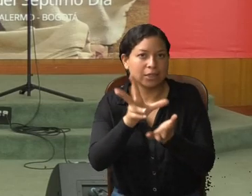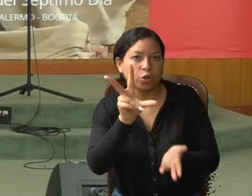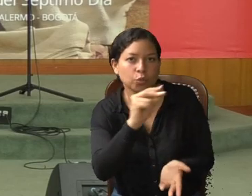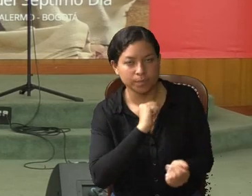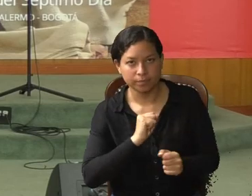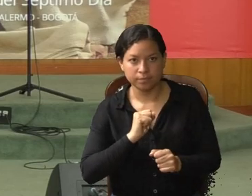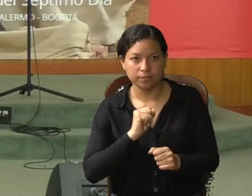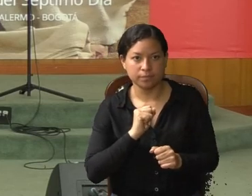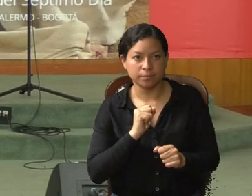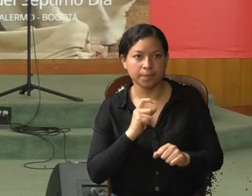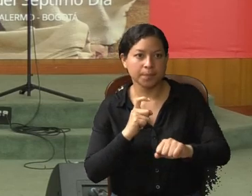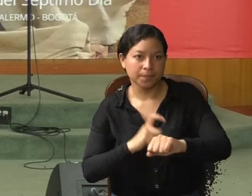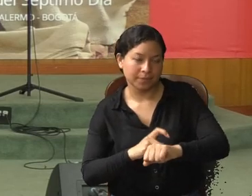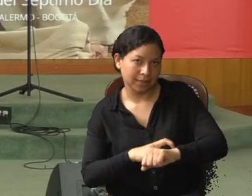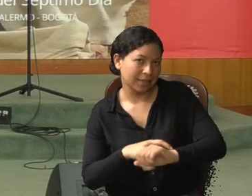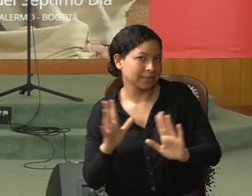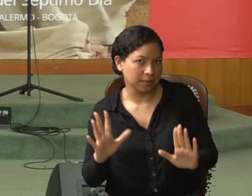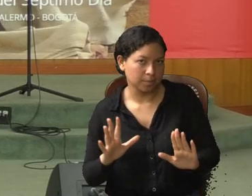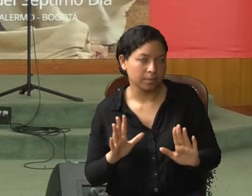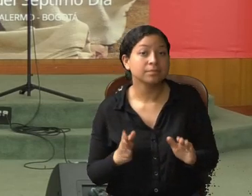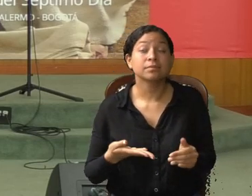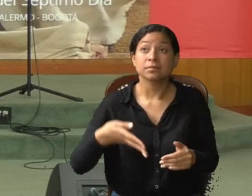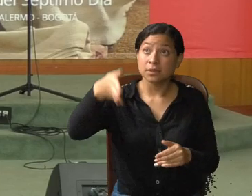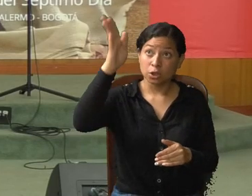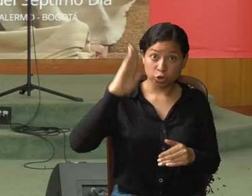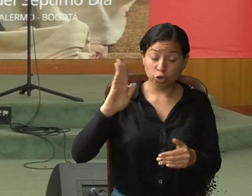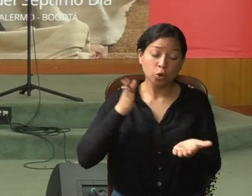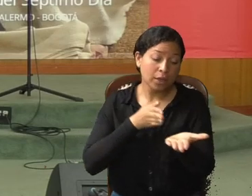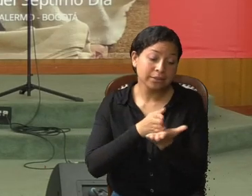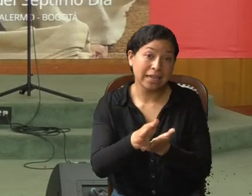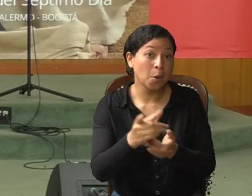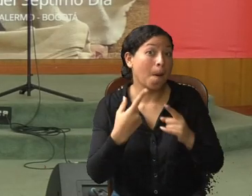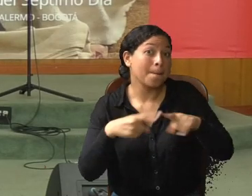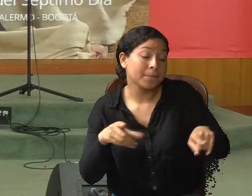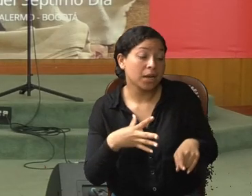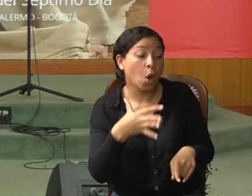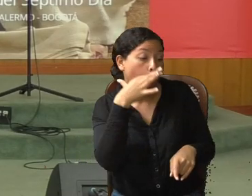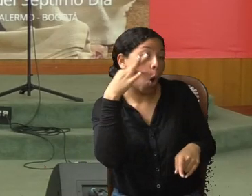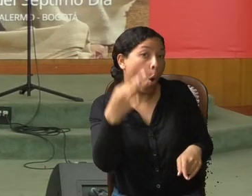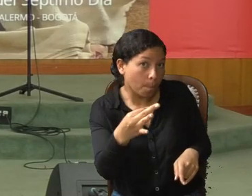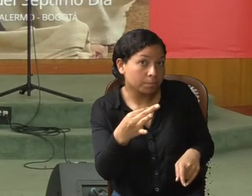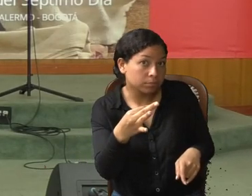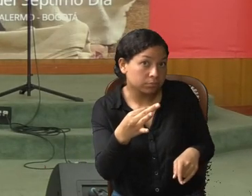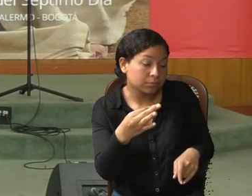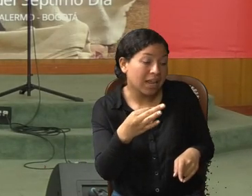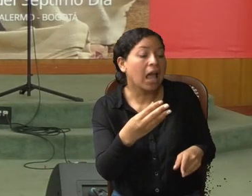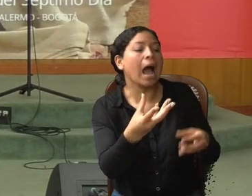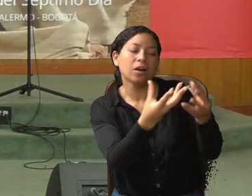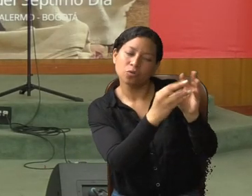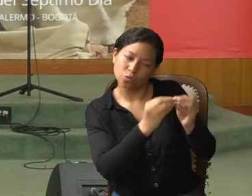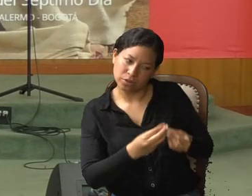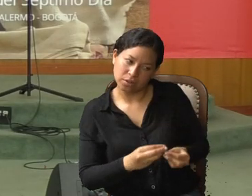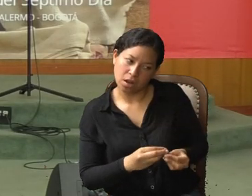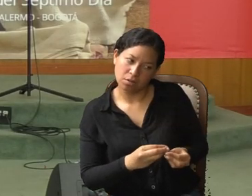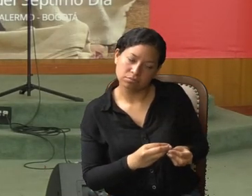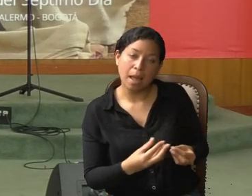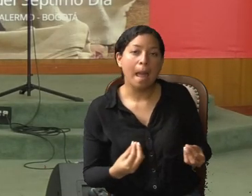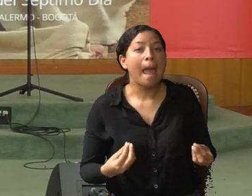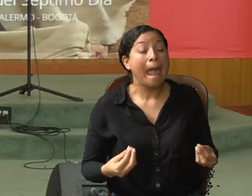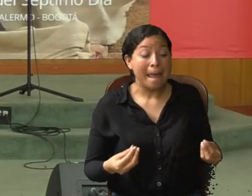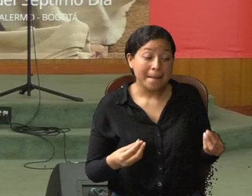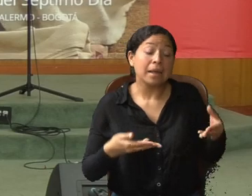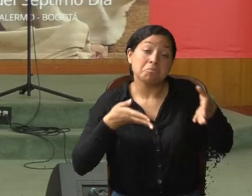Porque Dios existía desde siempre. En cambio, el hombre no iba a existir desde siempre. El hombre iba a ser un ser creado. Y saben,